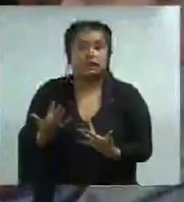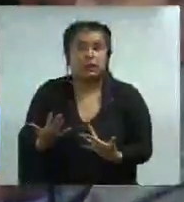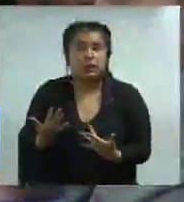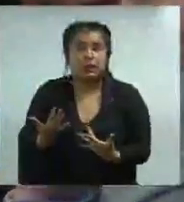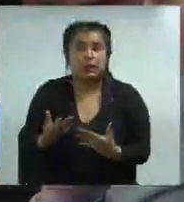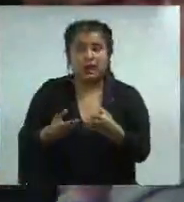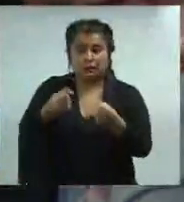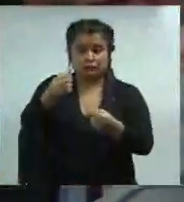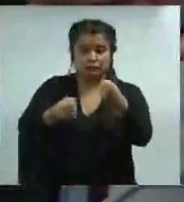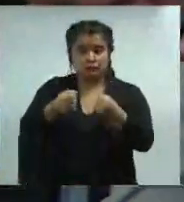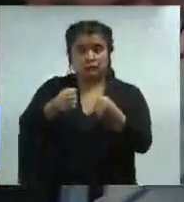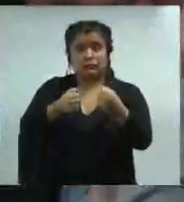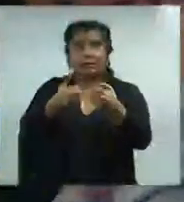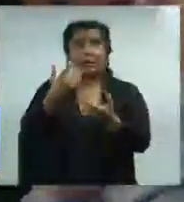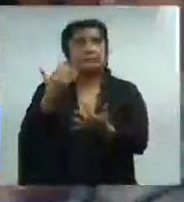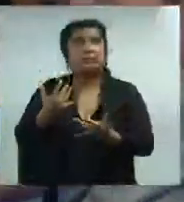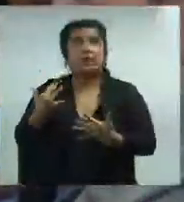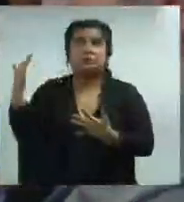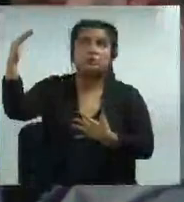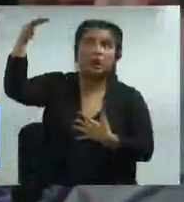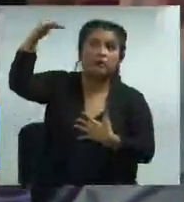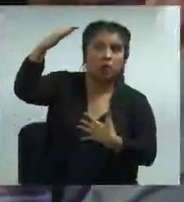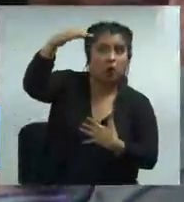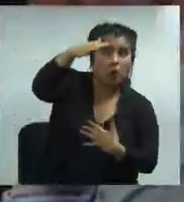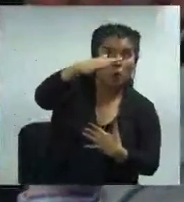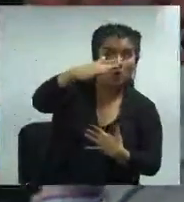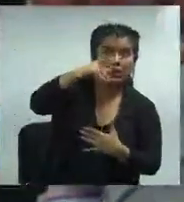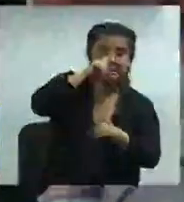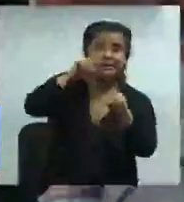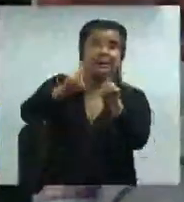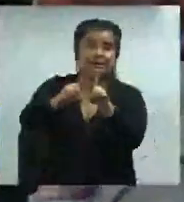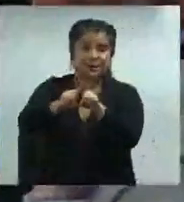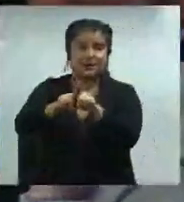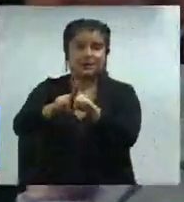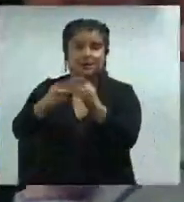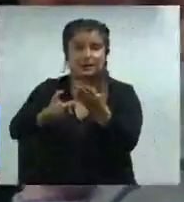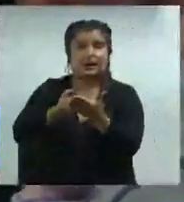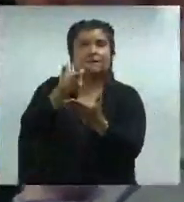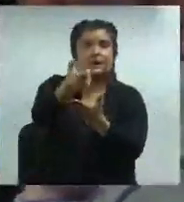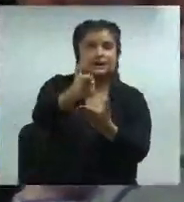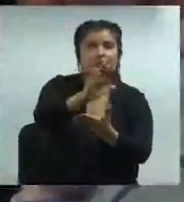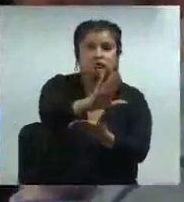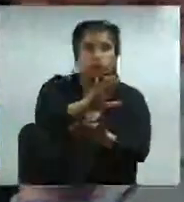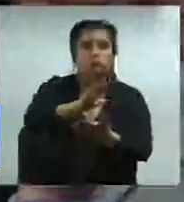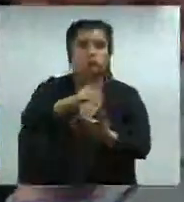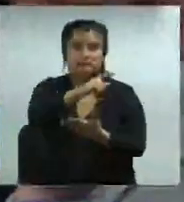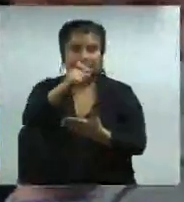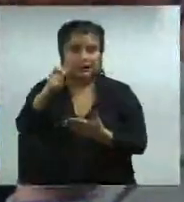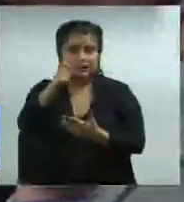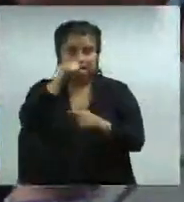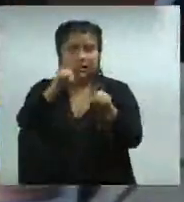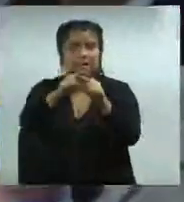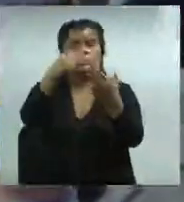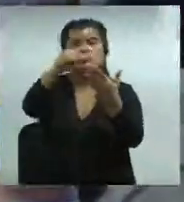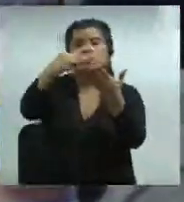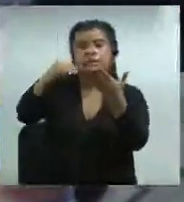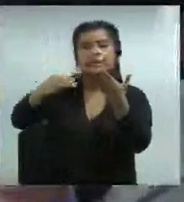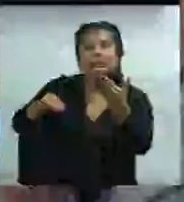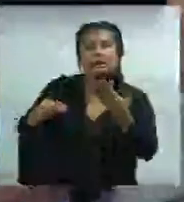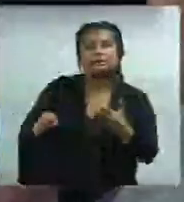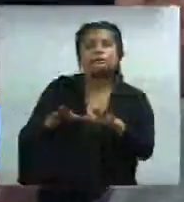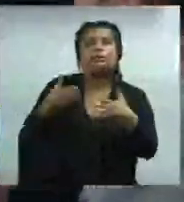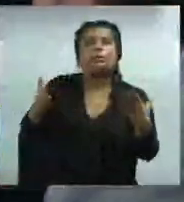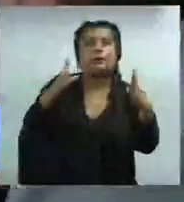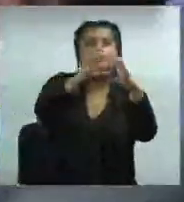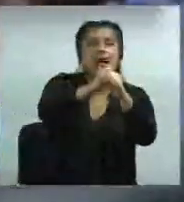aparezca. O sea, que el Estado, aparte de su sueldo, les dé con qué apagar los incendios. Gracias, presidente. Honorable pleno,